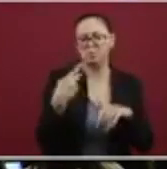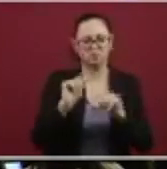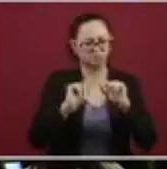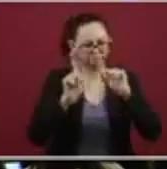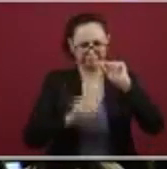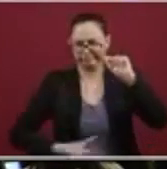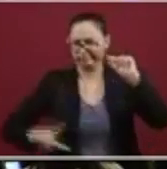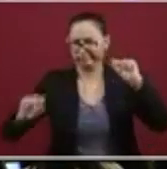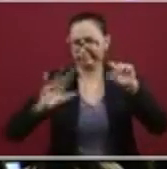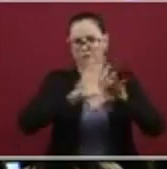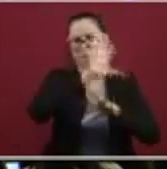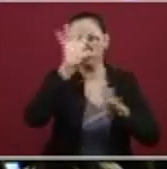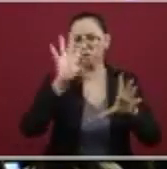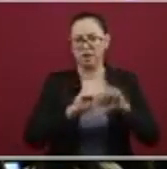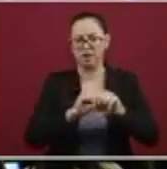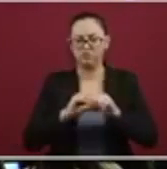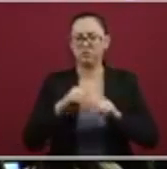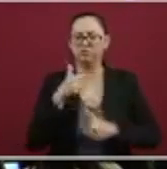Adelante.